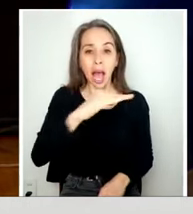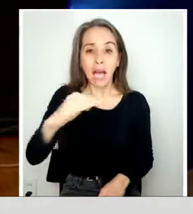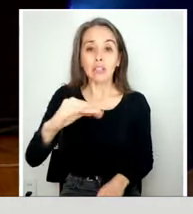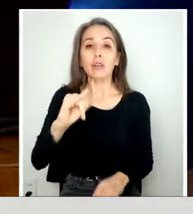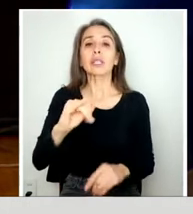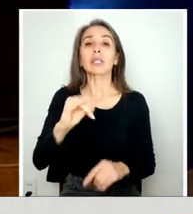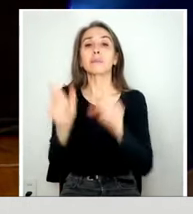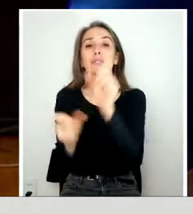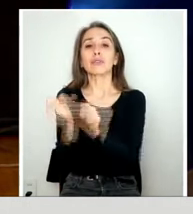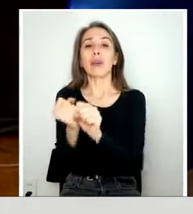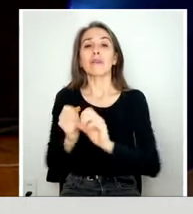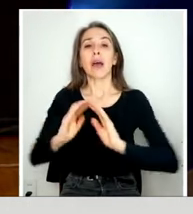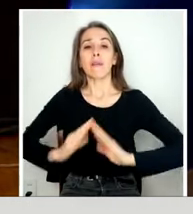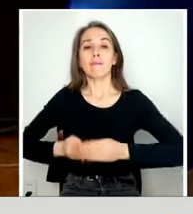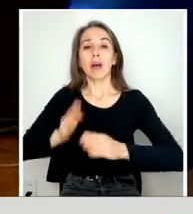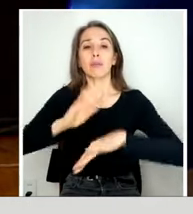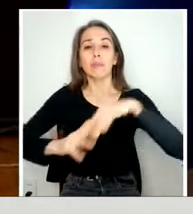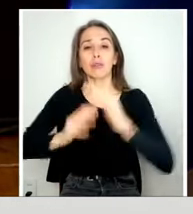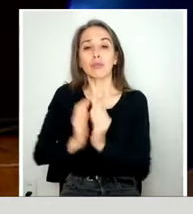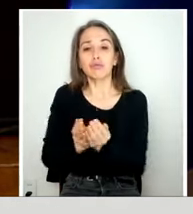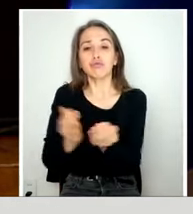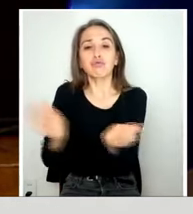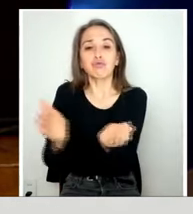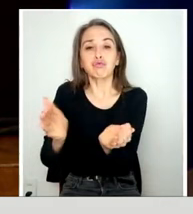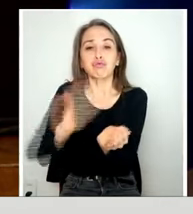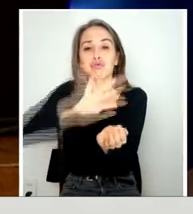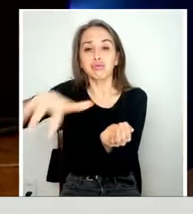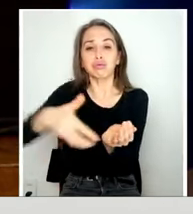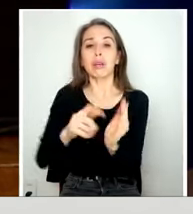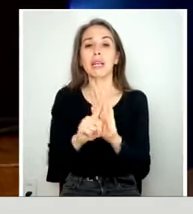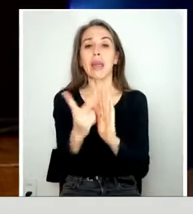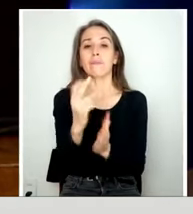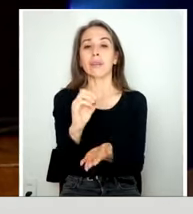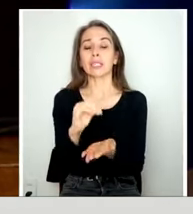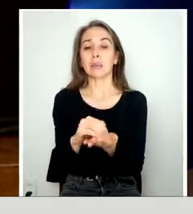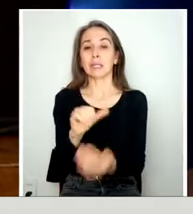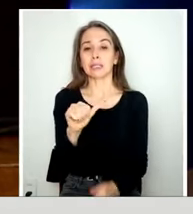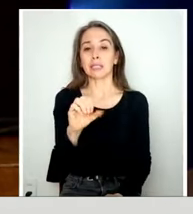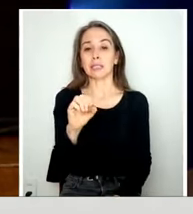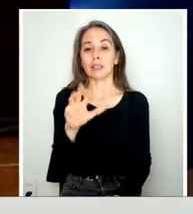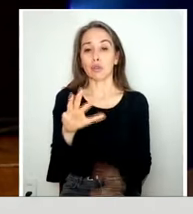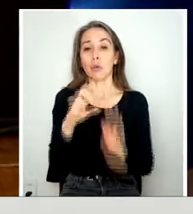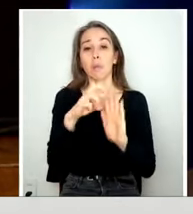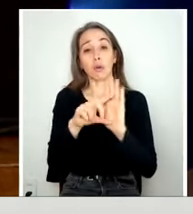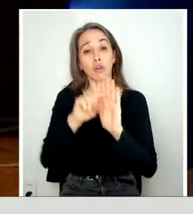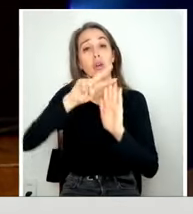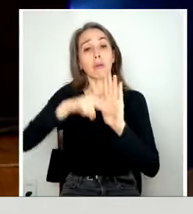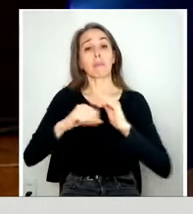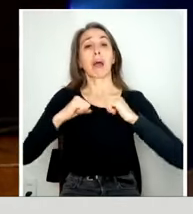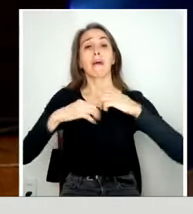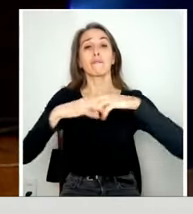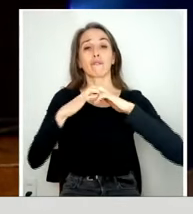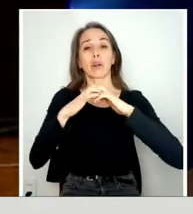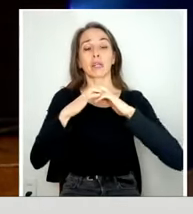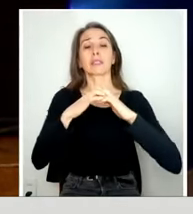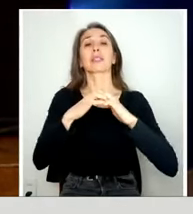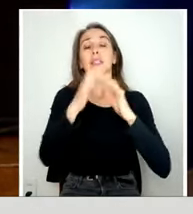el proyecto de ley que modifica y fortalece la ley número 20.609 que establece medidas contra la discriminación